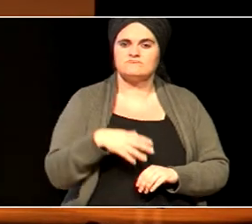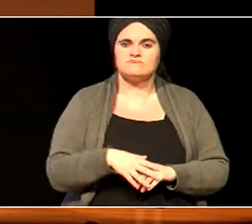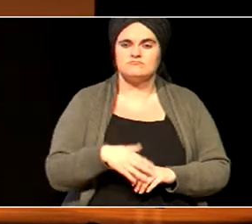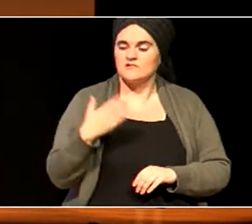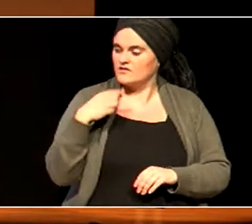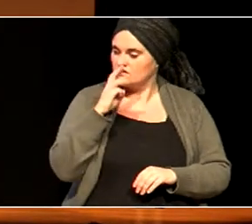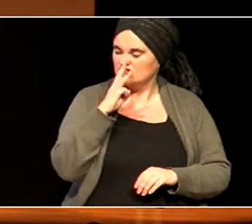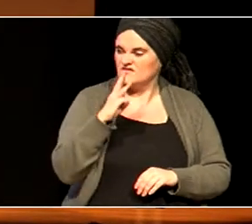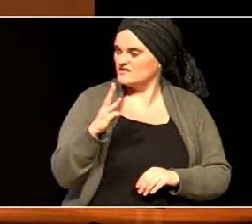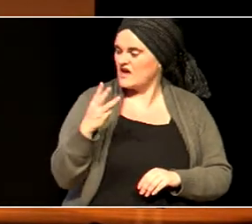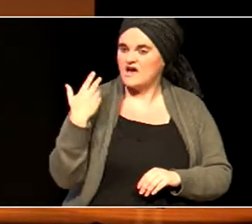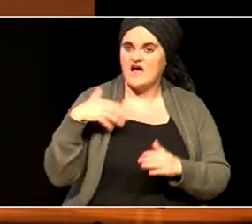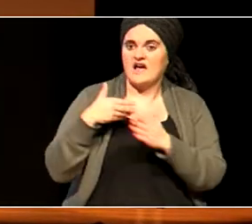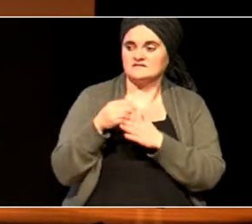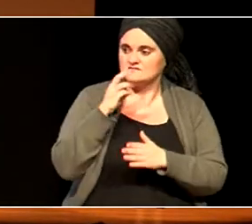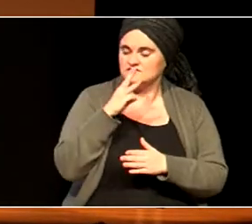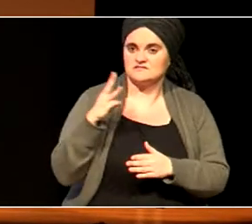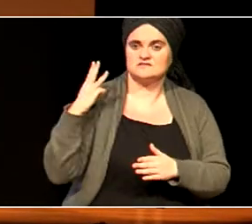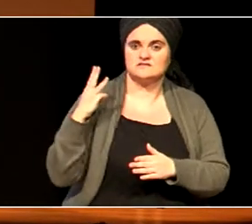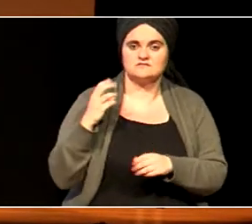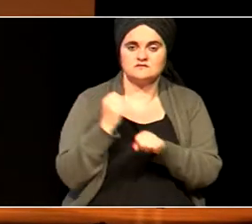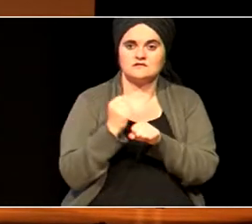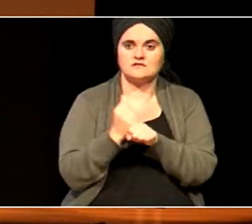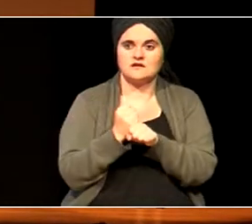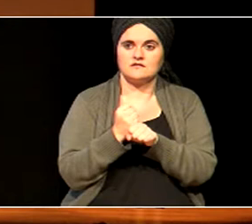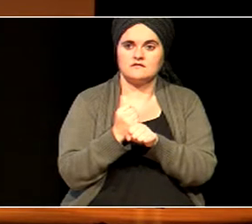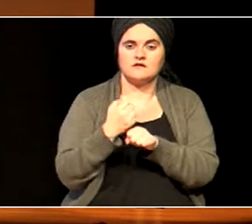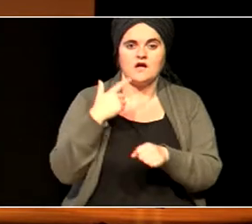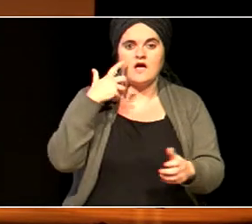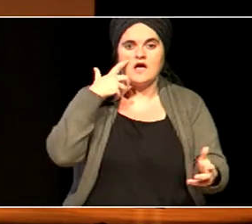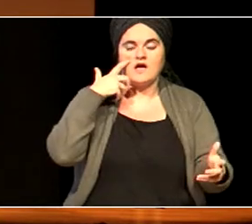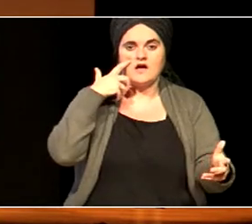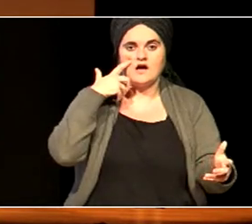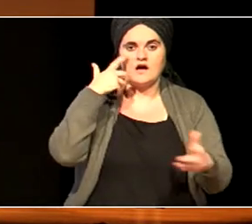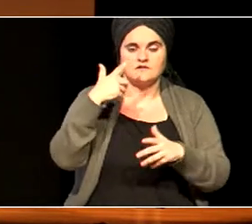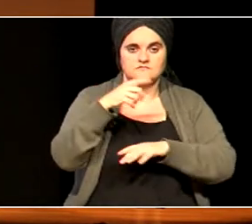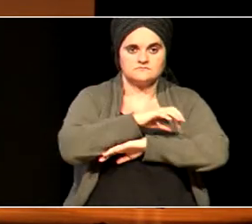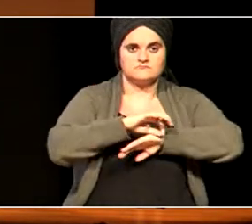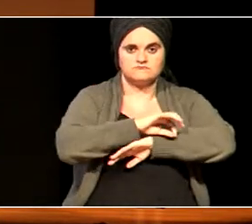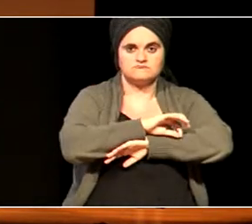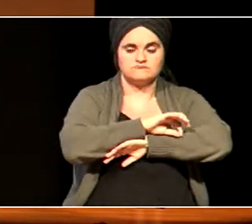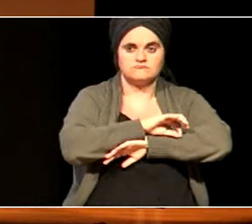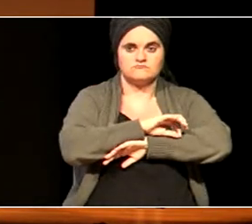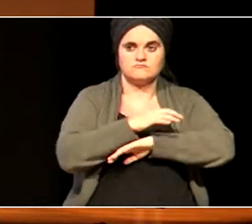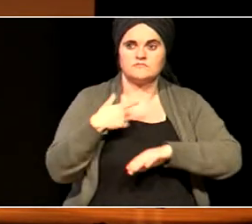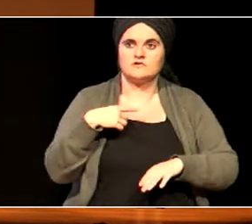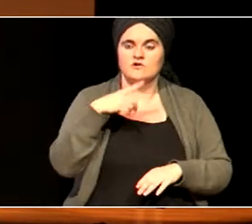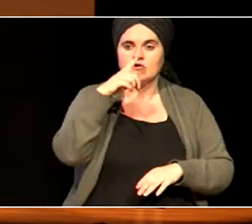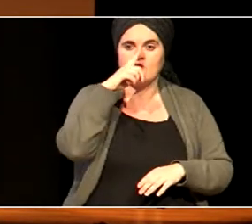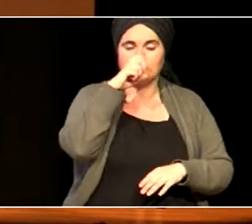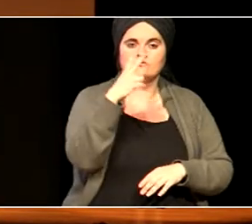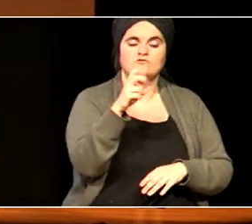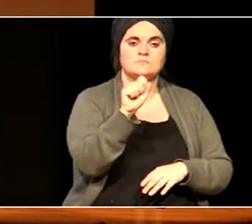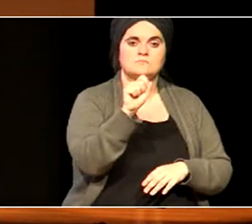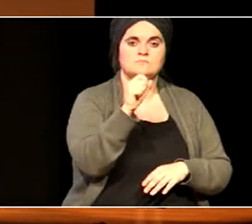Hasta hace 3 años se trabajaba en la rama de las artes gráficas, pero a finales del curso